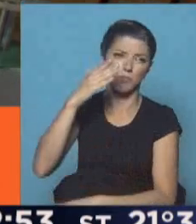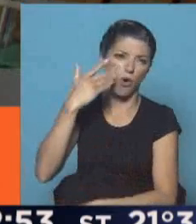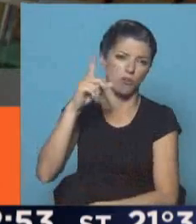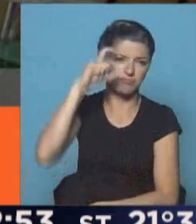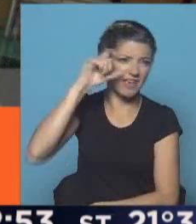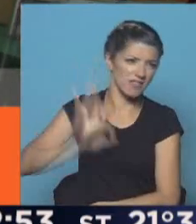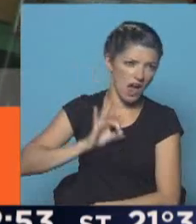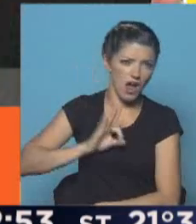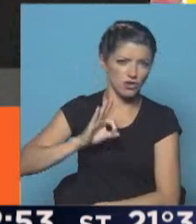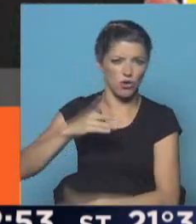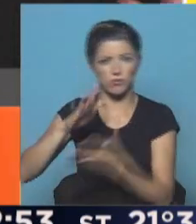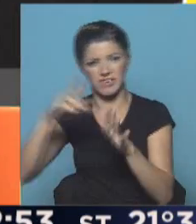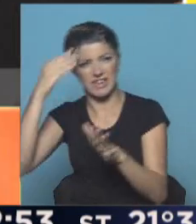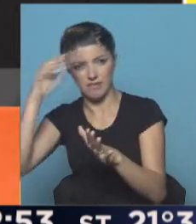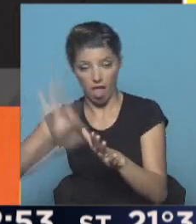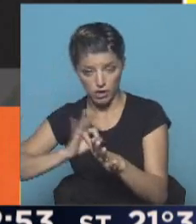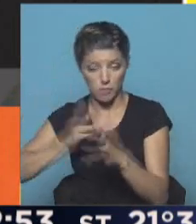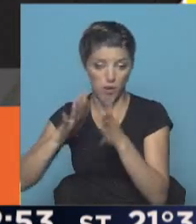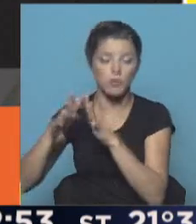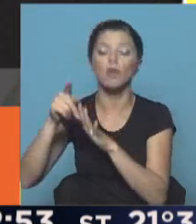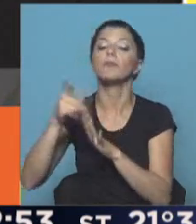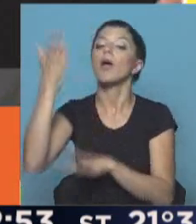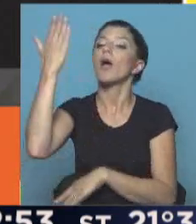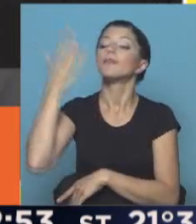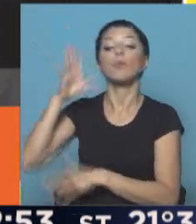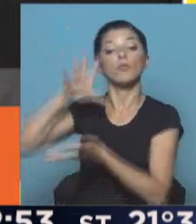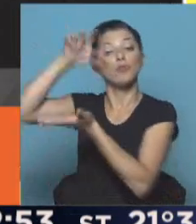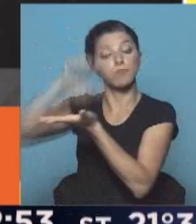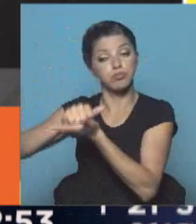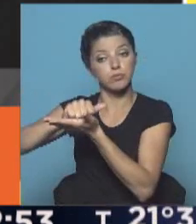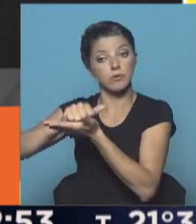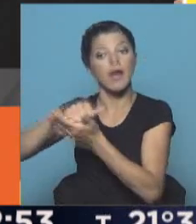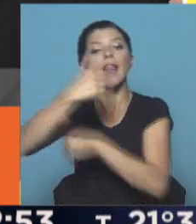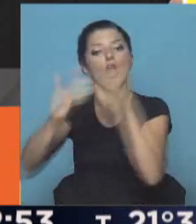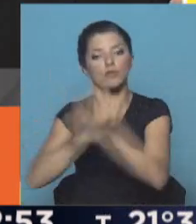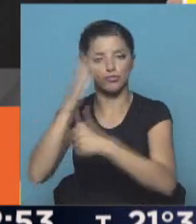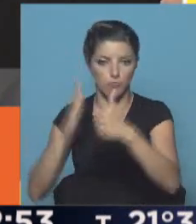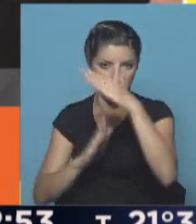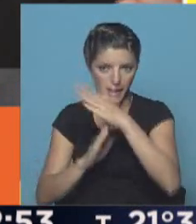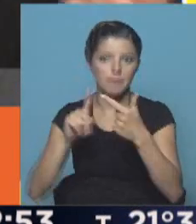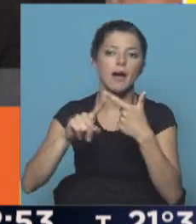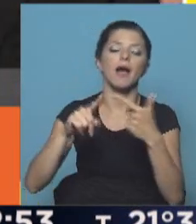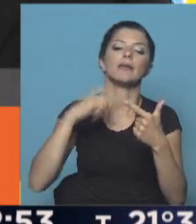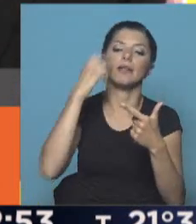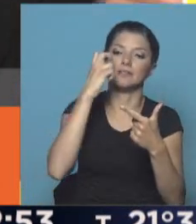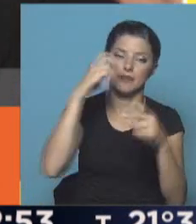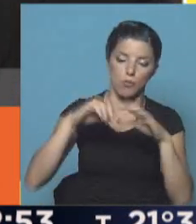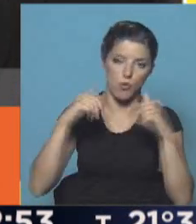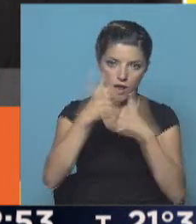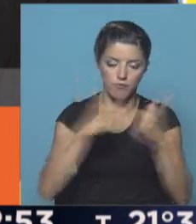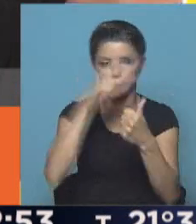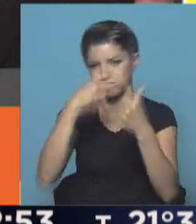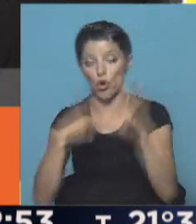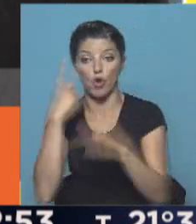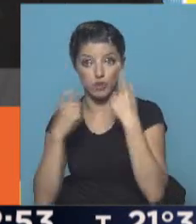vez que efectivamente el chavismo obtuvo el control del Tribunal Supremo Electoral y de la Corte Suprema, que está posponiendo las elecciones